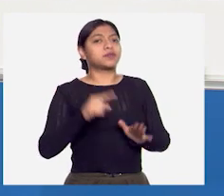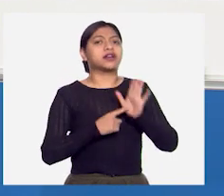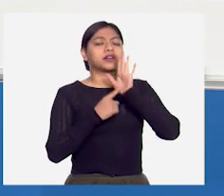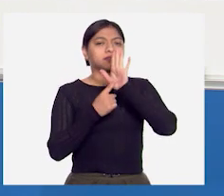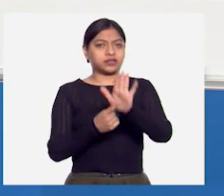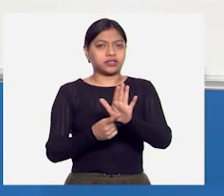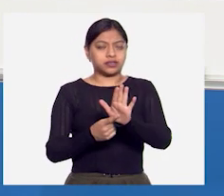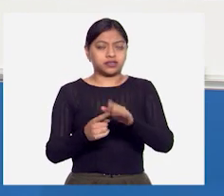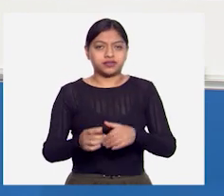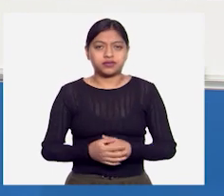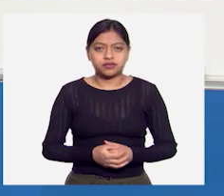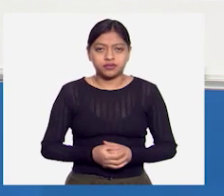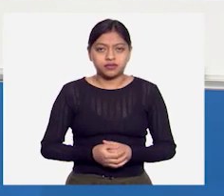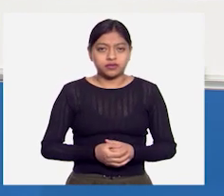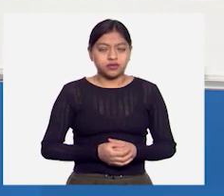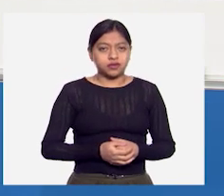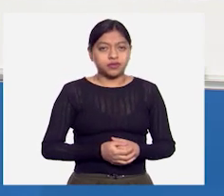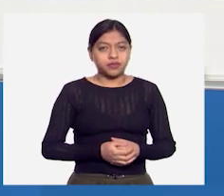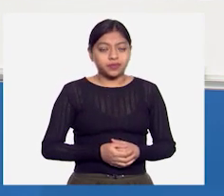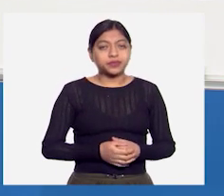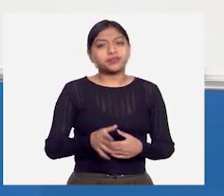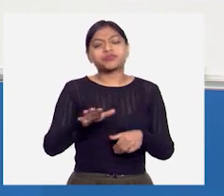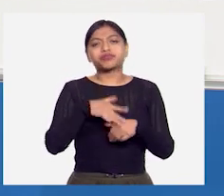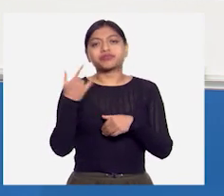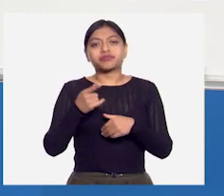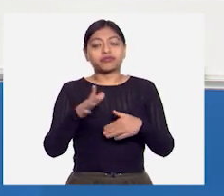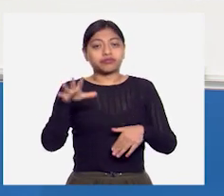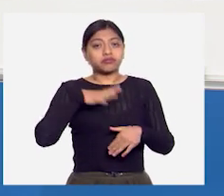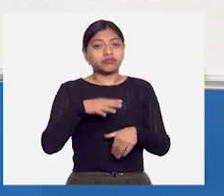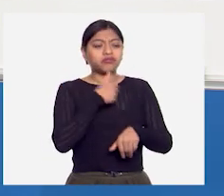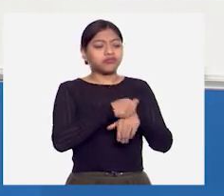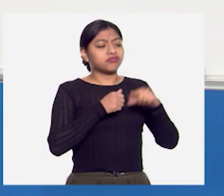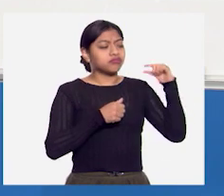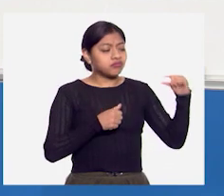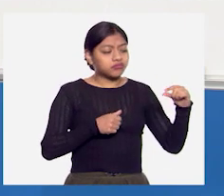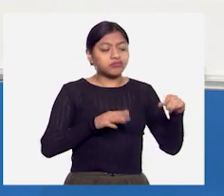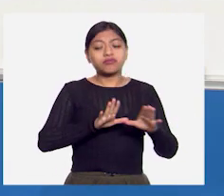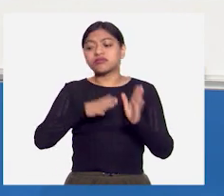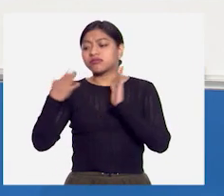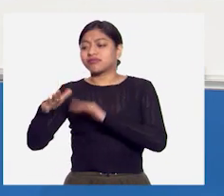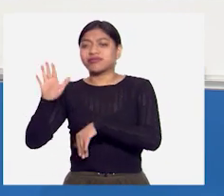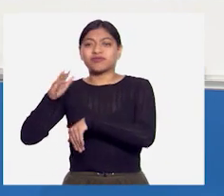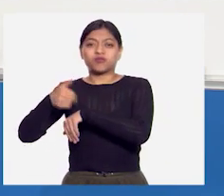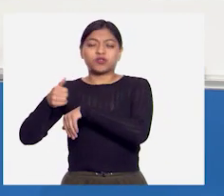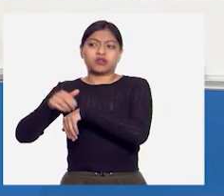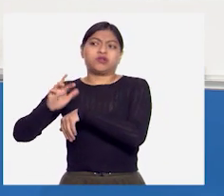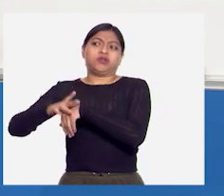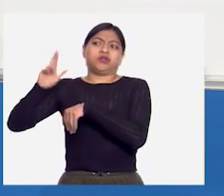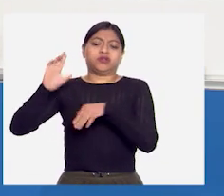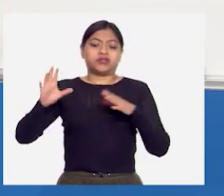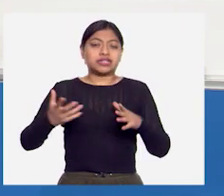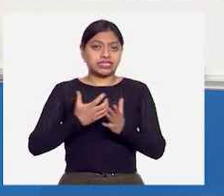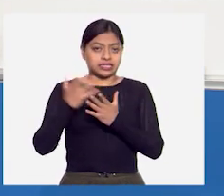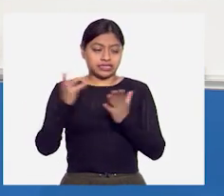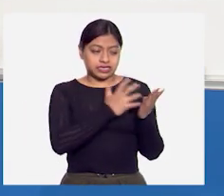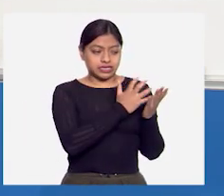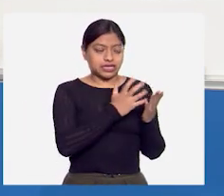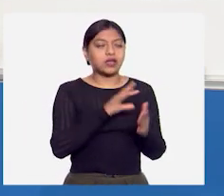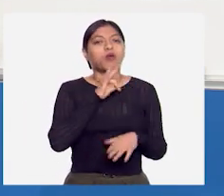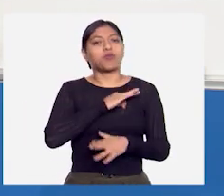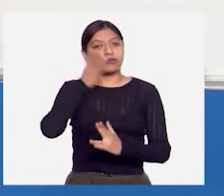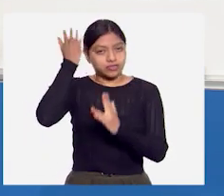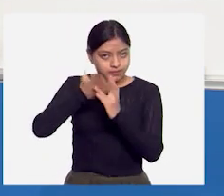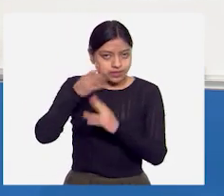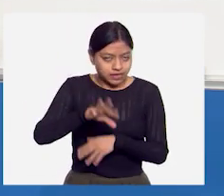pequeños o muy grandes en los extremos del conjunto, ordenando los datos. Bueno, ahora sigamos,